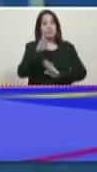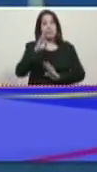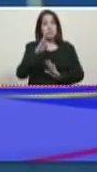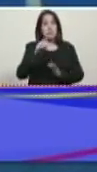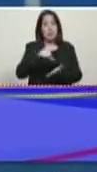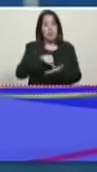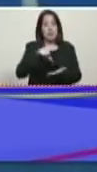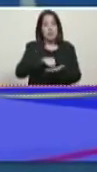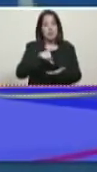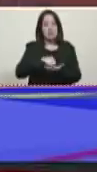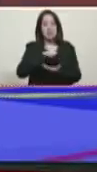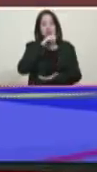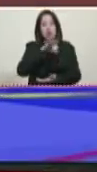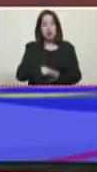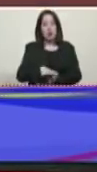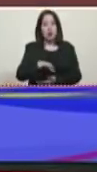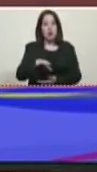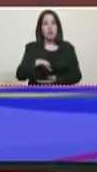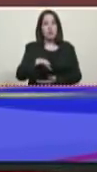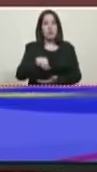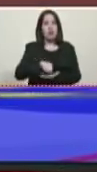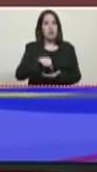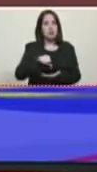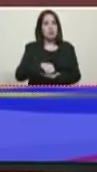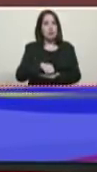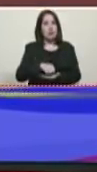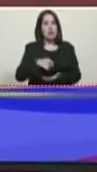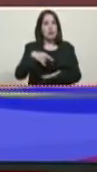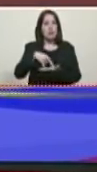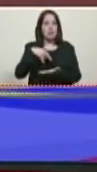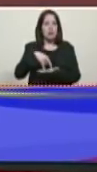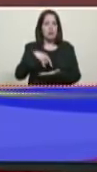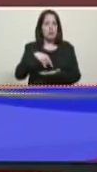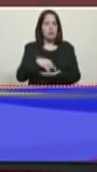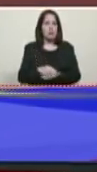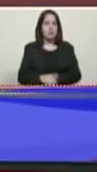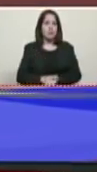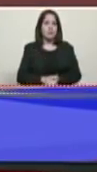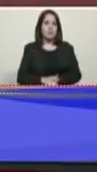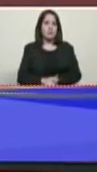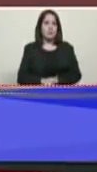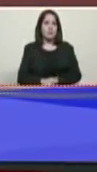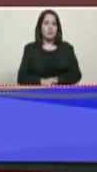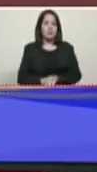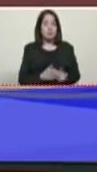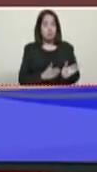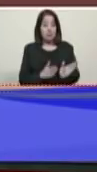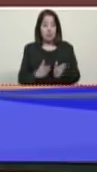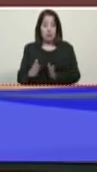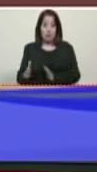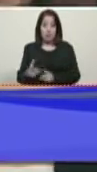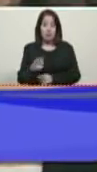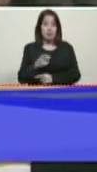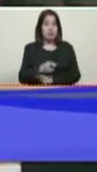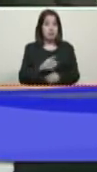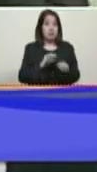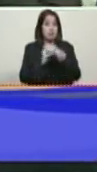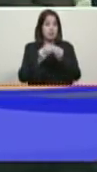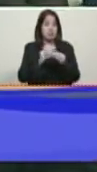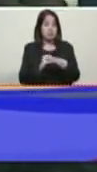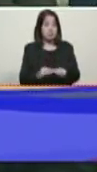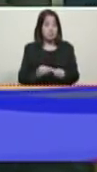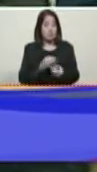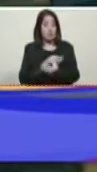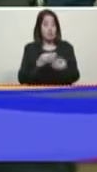histórico de la ciudad de puerto cabello excelente muy bien para el plan precisamente que elaborarlo con detalle